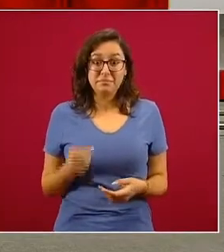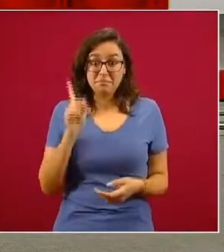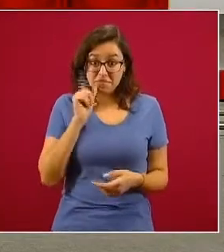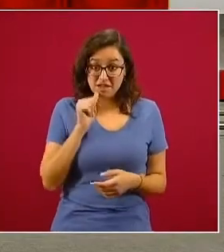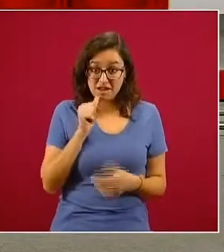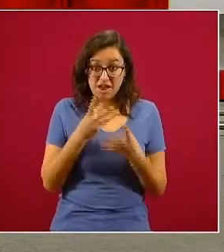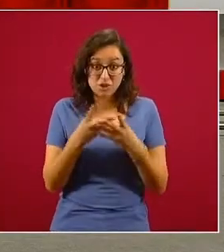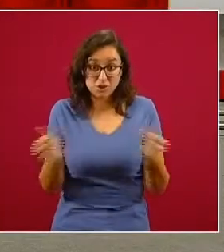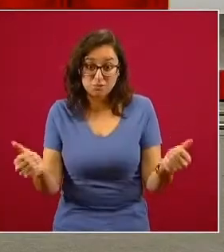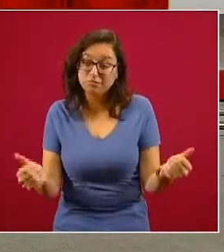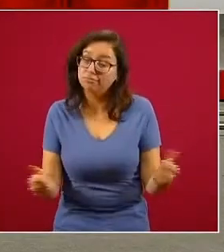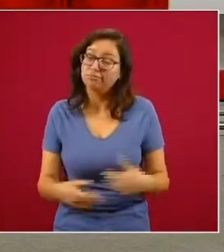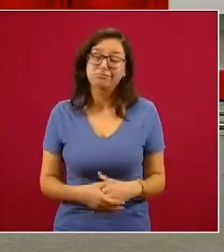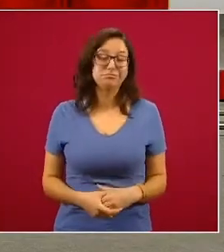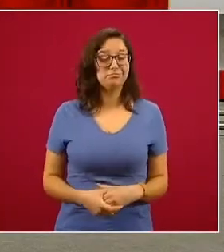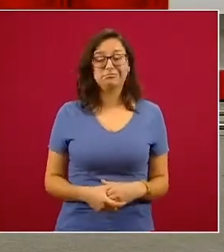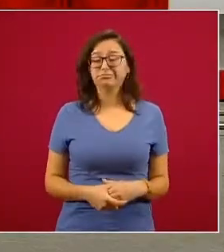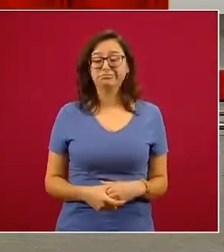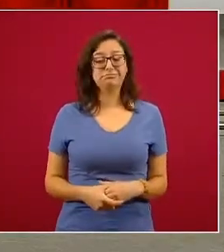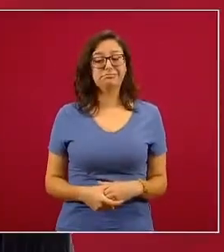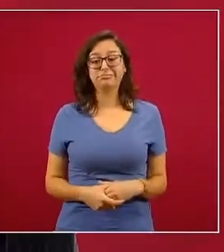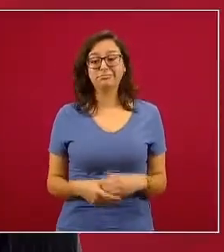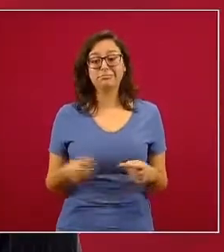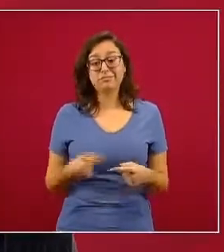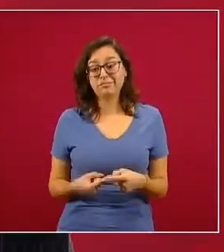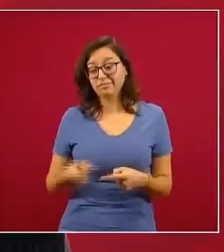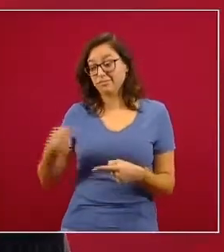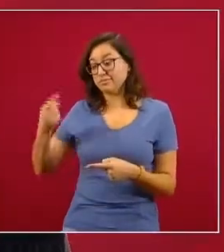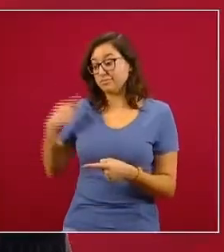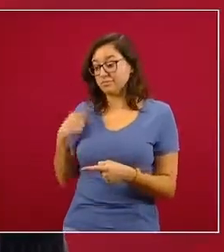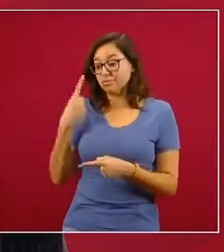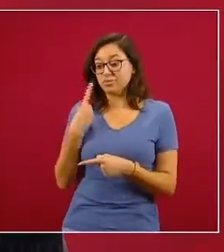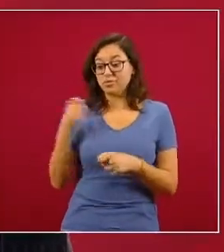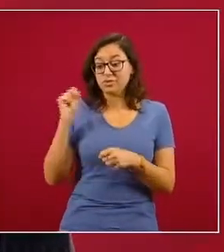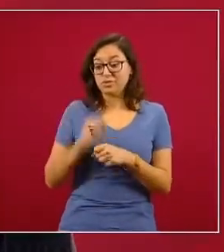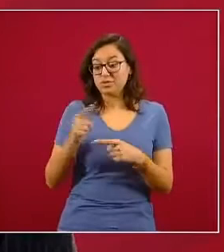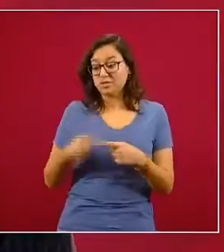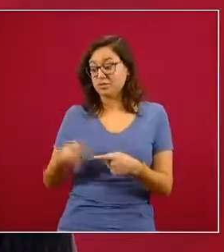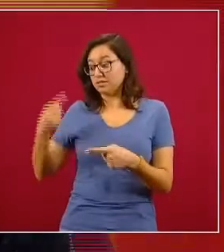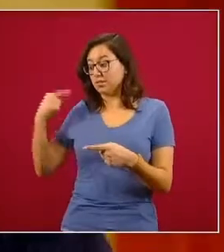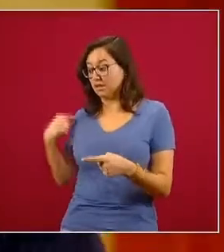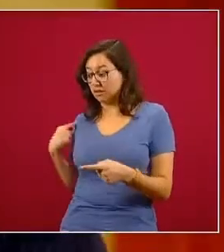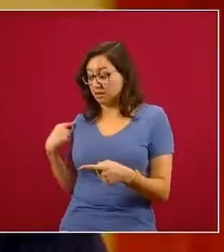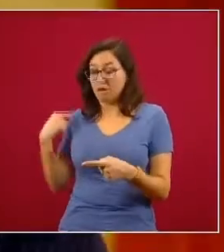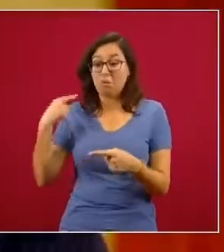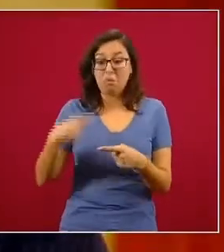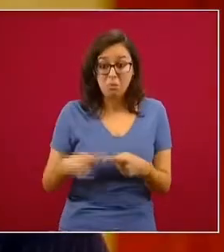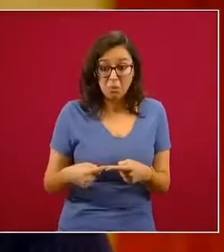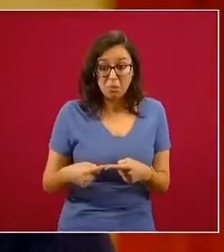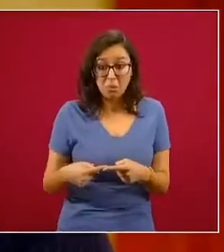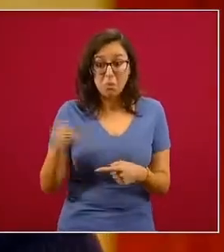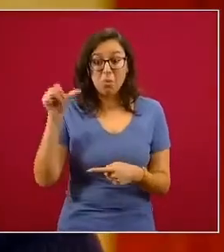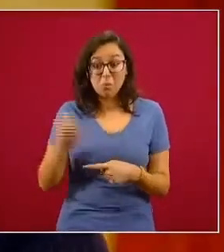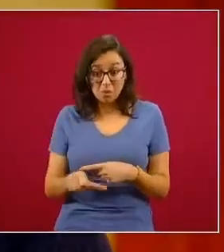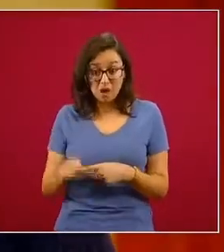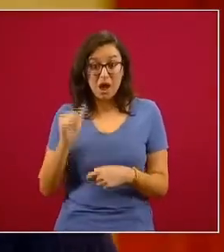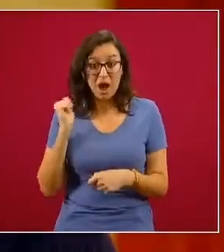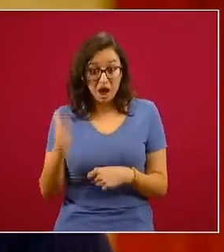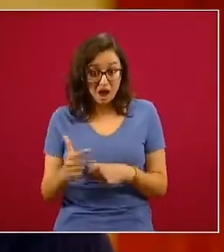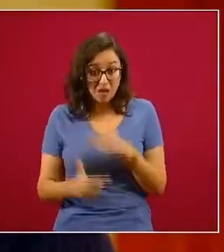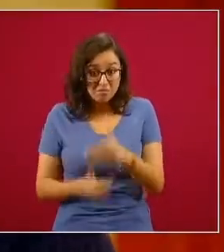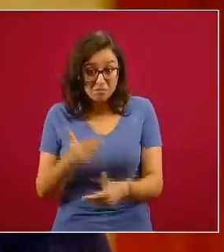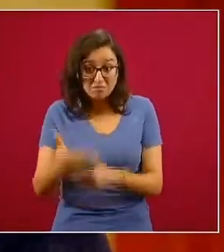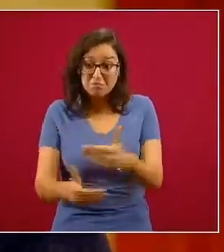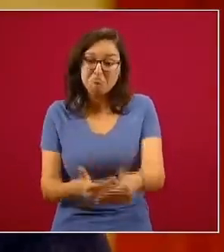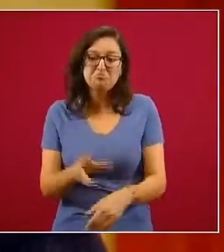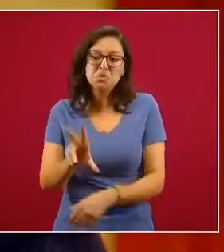la pregunta me parece muy legítima. Si entre la última vez que lo dije, que creo que fue la semana pasada, y hoy ya tenemos algún avance para tener esta red